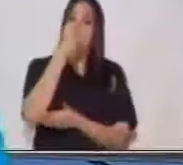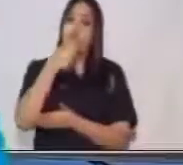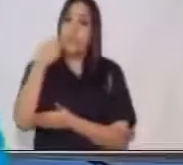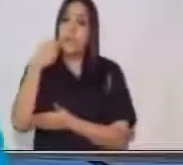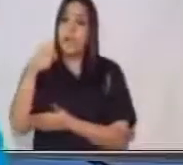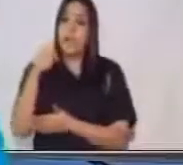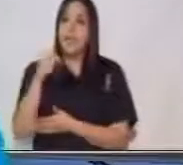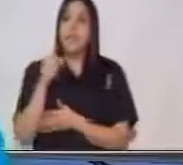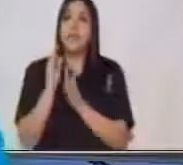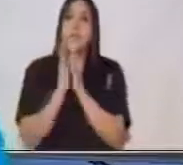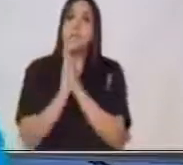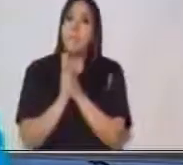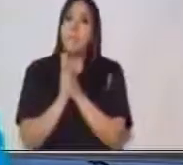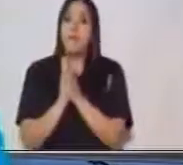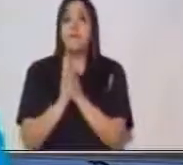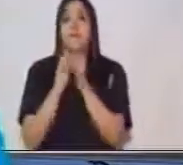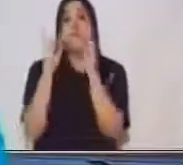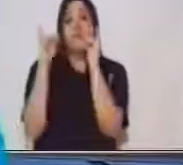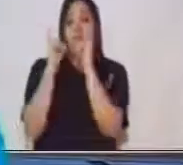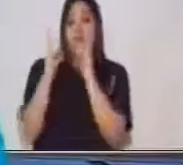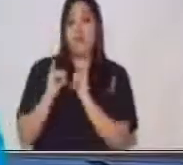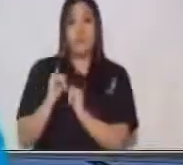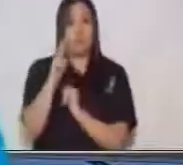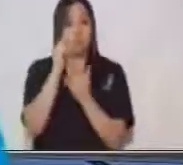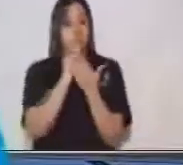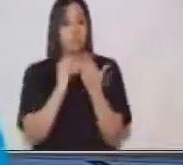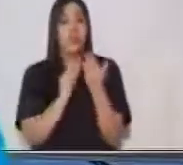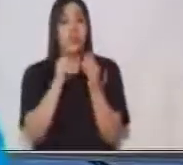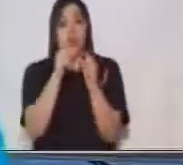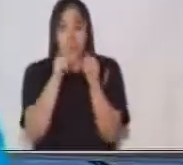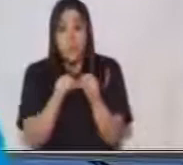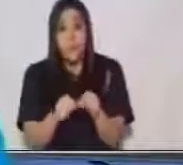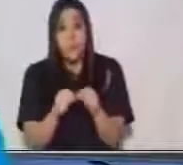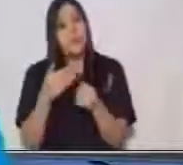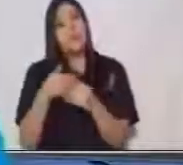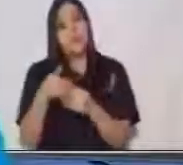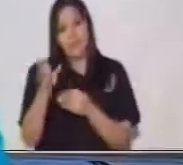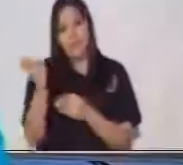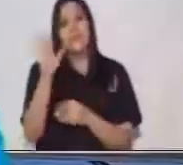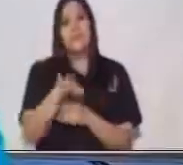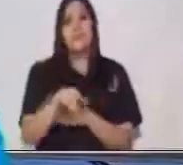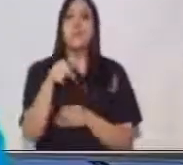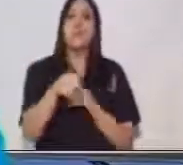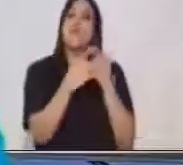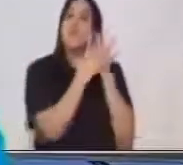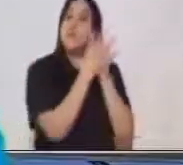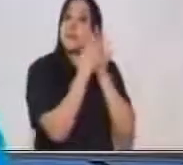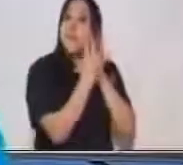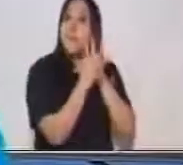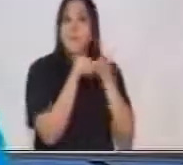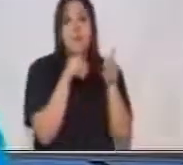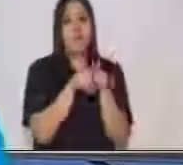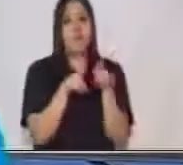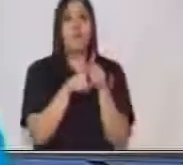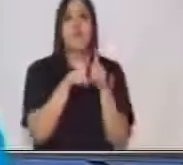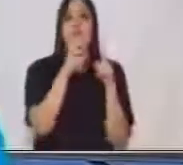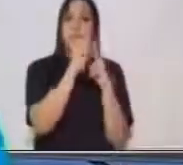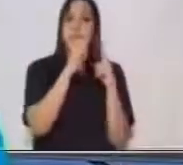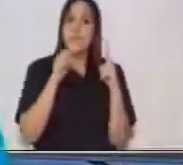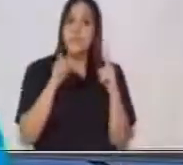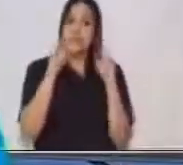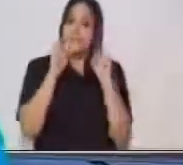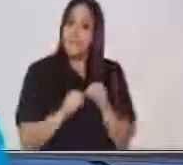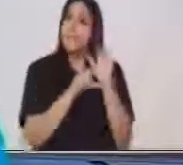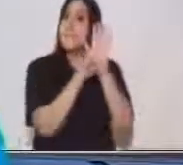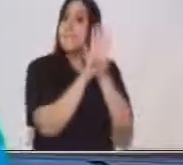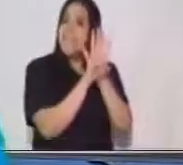favor, los dibujos tú los puedes hacer después y vamos entonces ahora a copiar las oraciones para que tú puedas